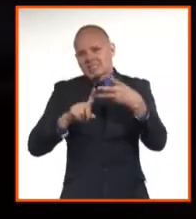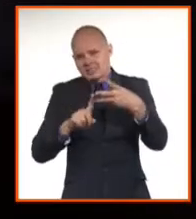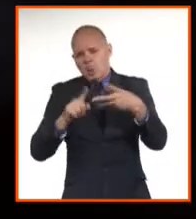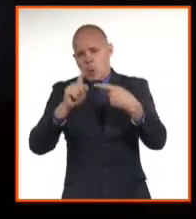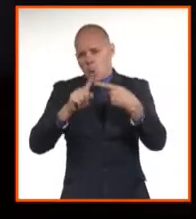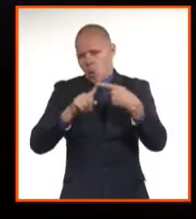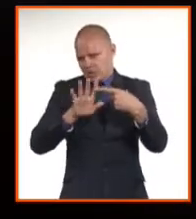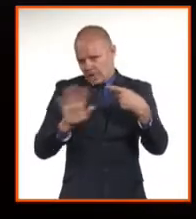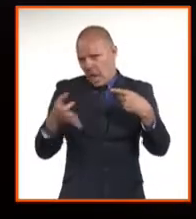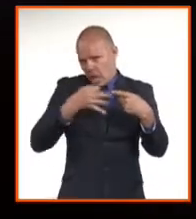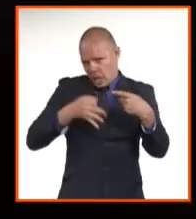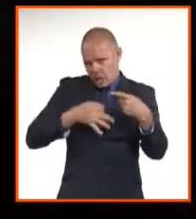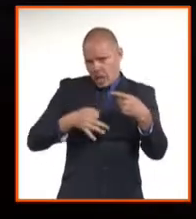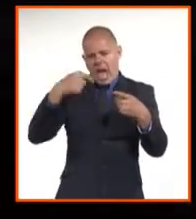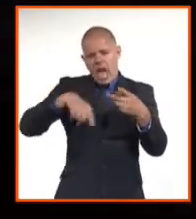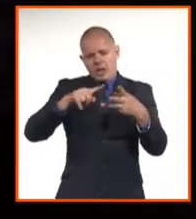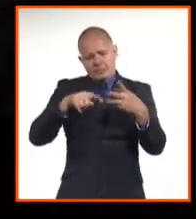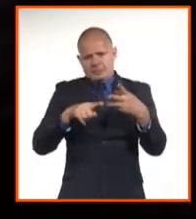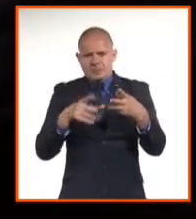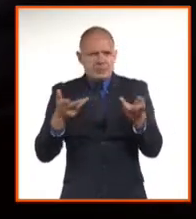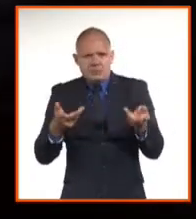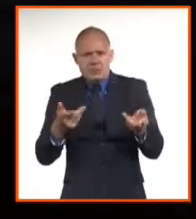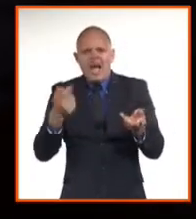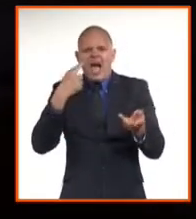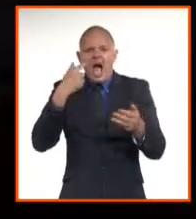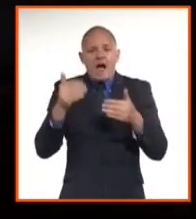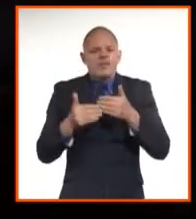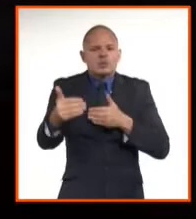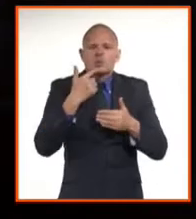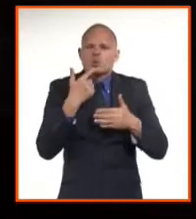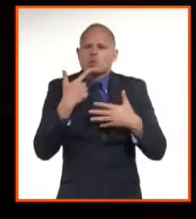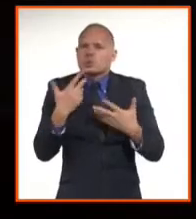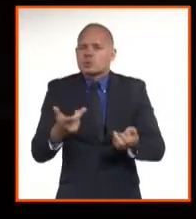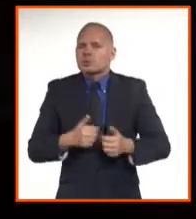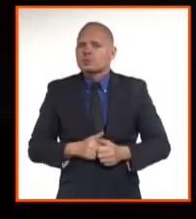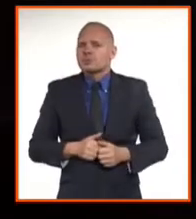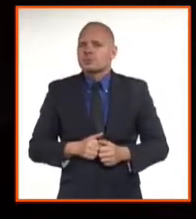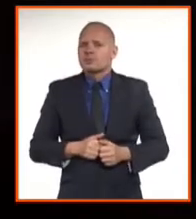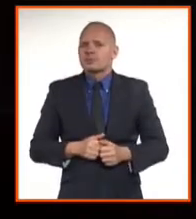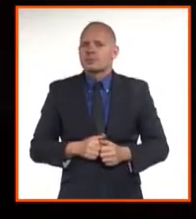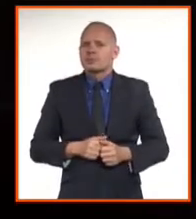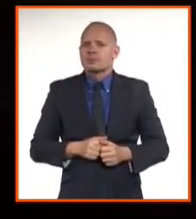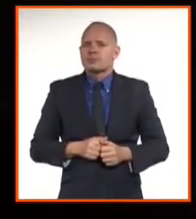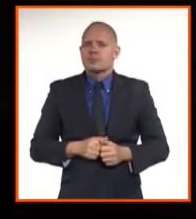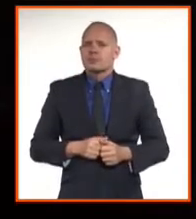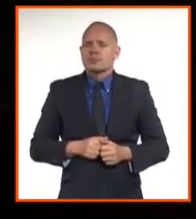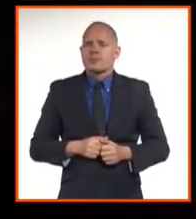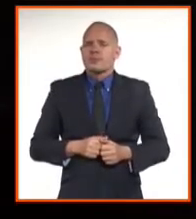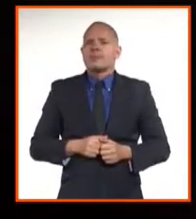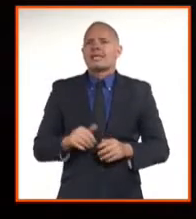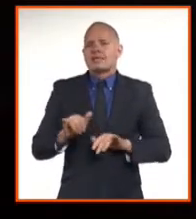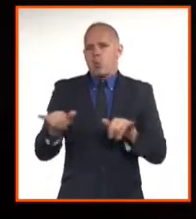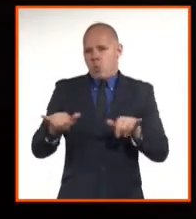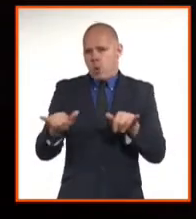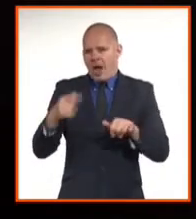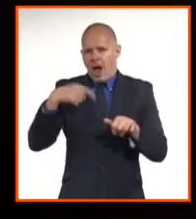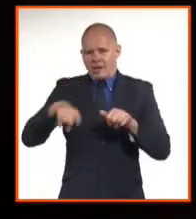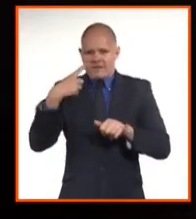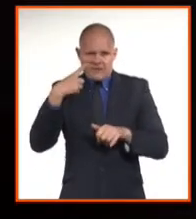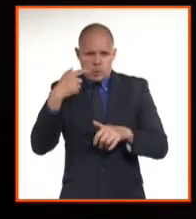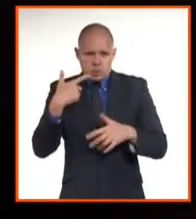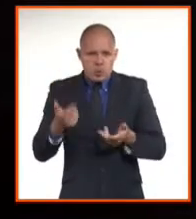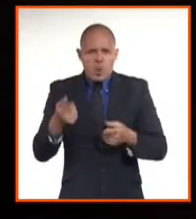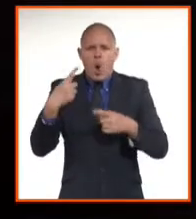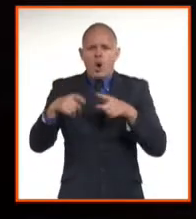hacia adelante, en medio de estas circunstancias, con tantas dificultades que tenemos, ¿qué perspectivas hay con el